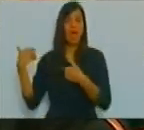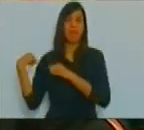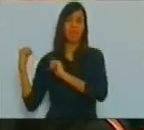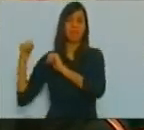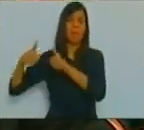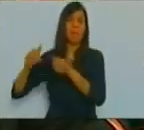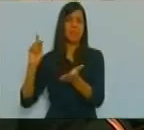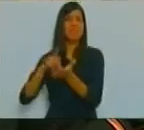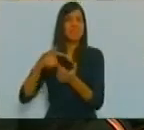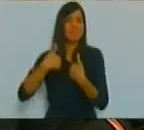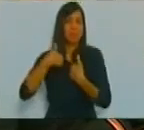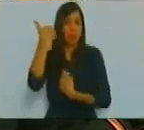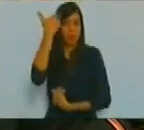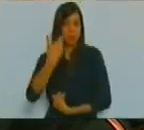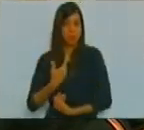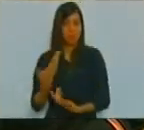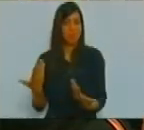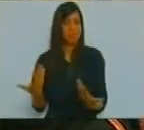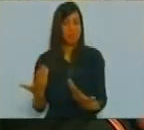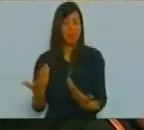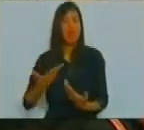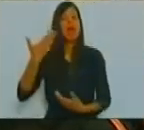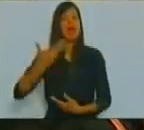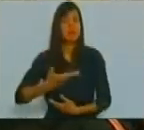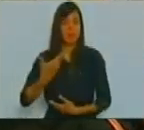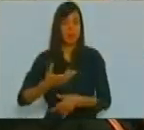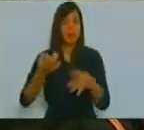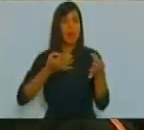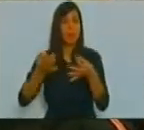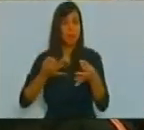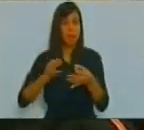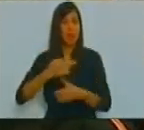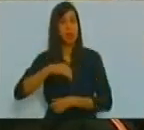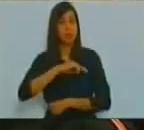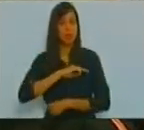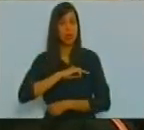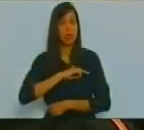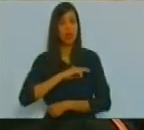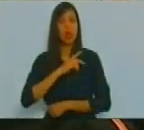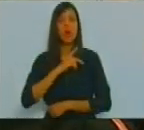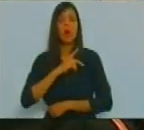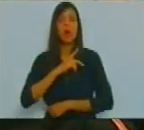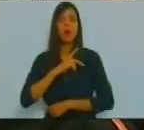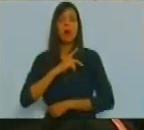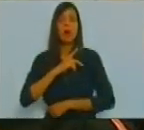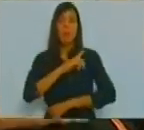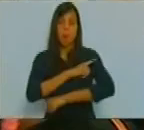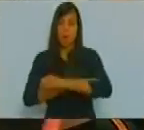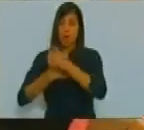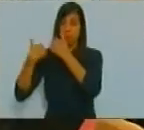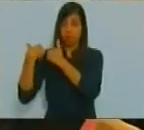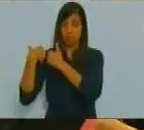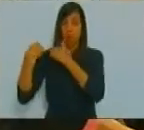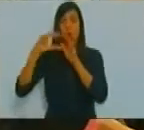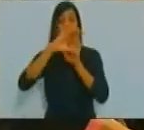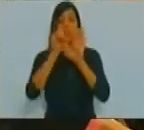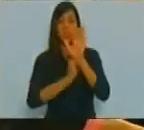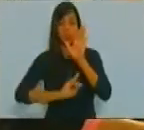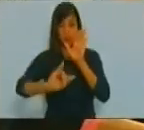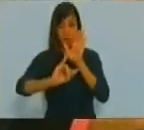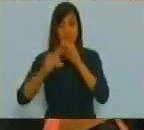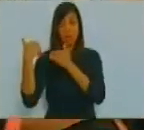importante también valorar lo que hoy está ocurriendo al tener nosotros como poder originario poder constituyente